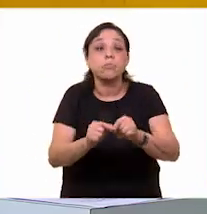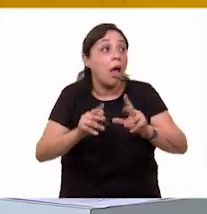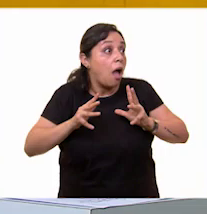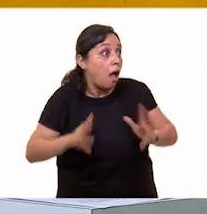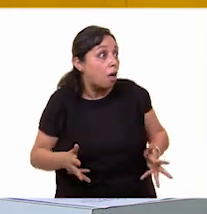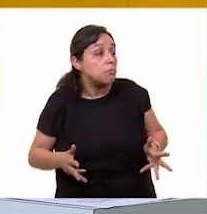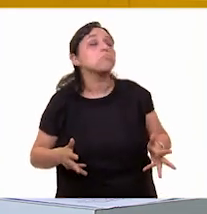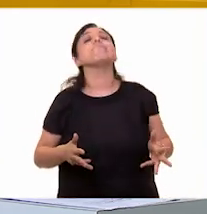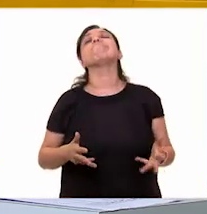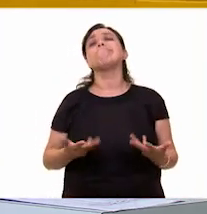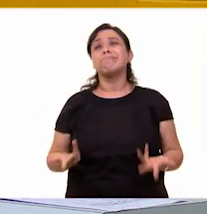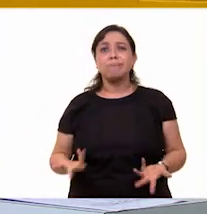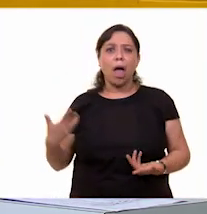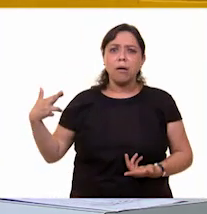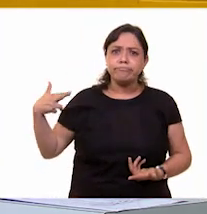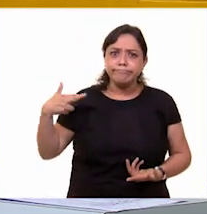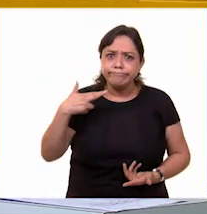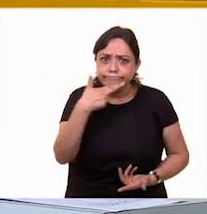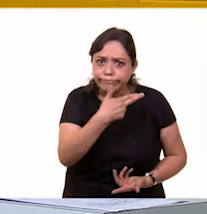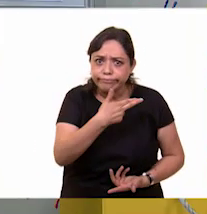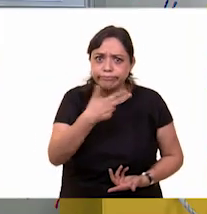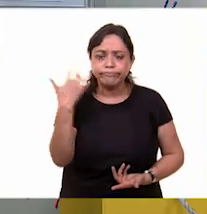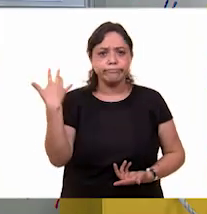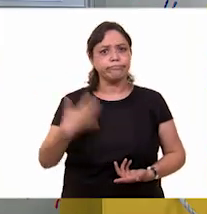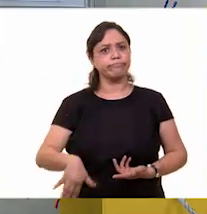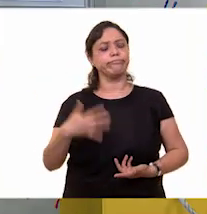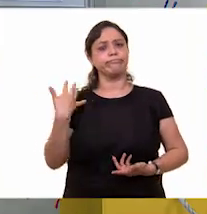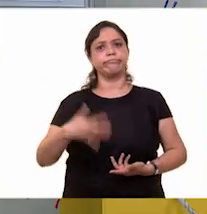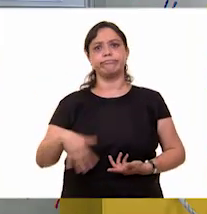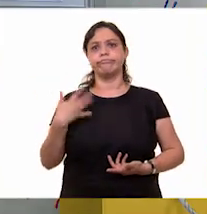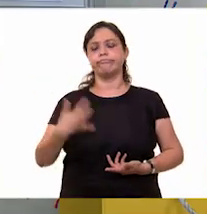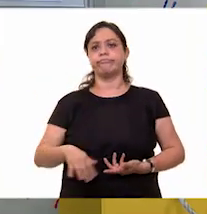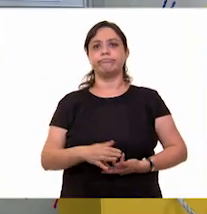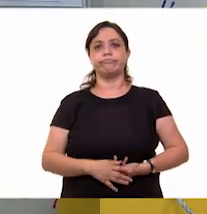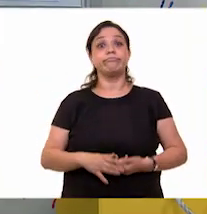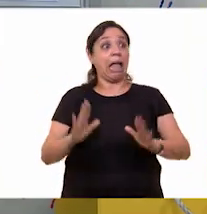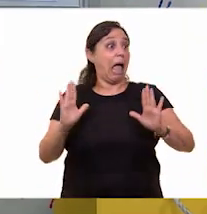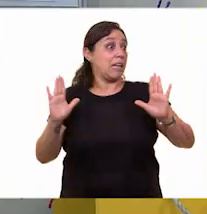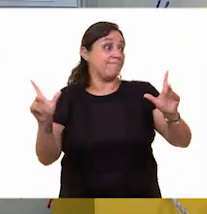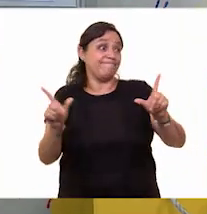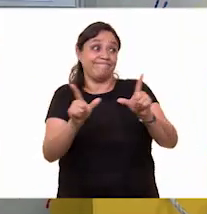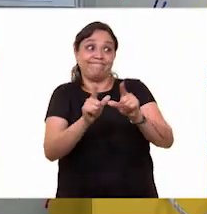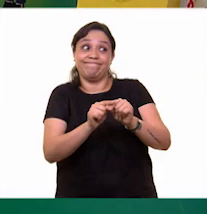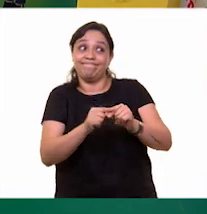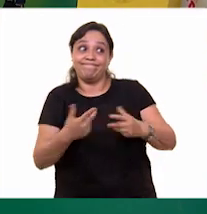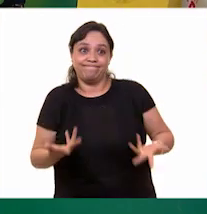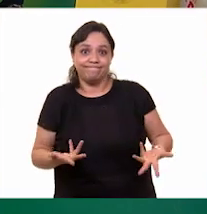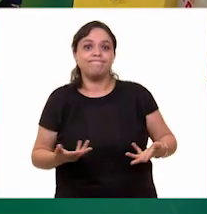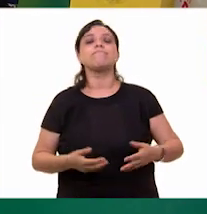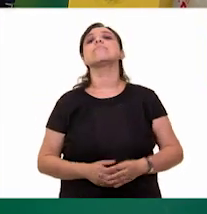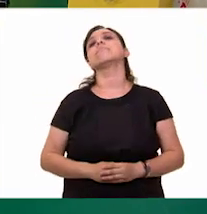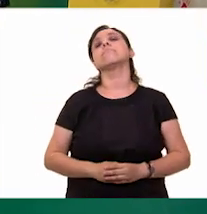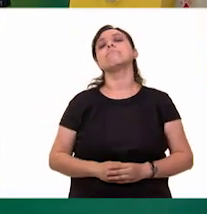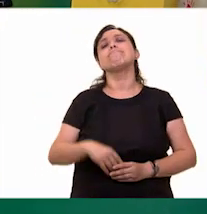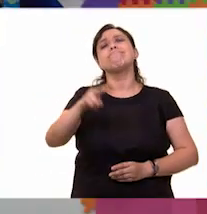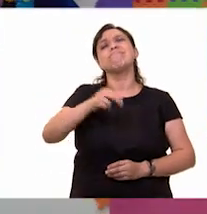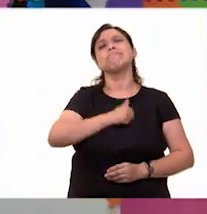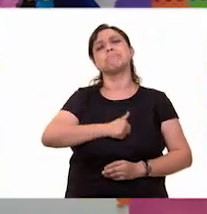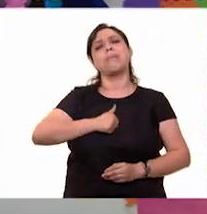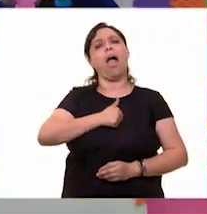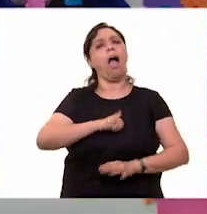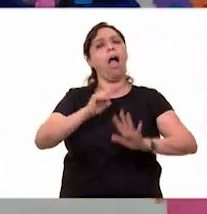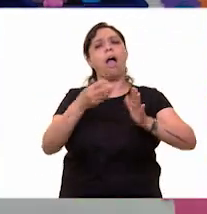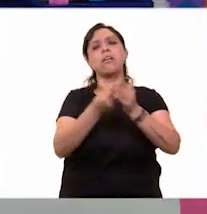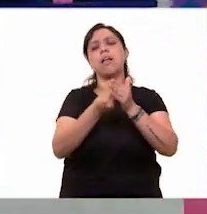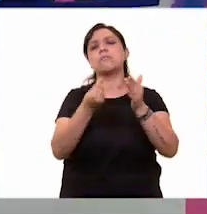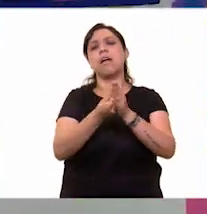¿Ya terminó? ¿Tan pronto? Tan pronto. Bueno, Oscar, ya nos tenemos que ir. Ay, maestra Angie, pues qué lástima que ya terminó la